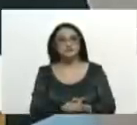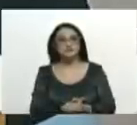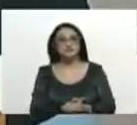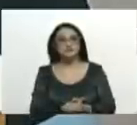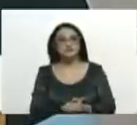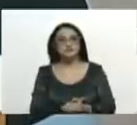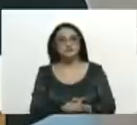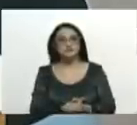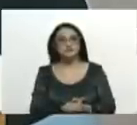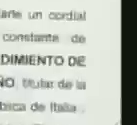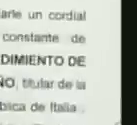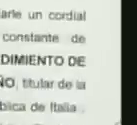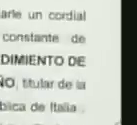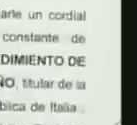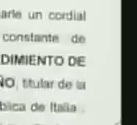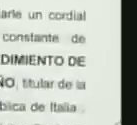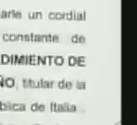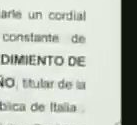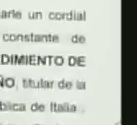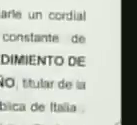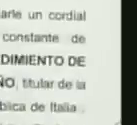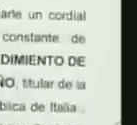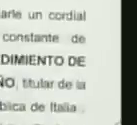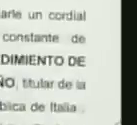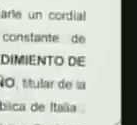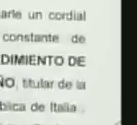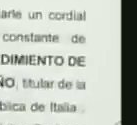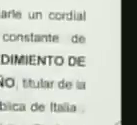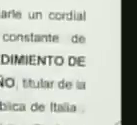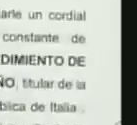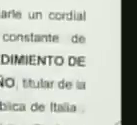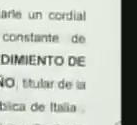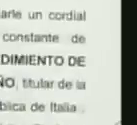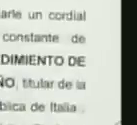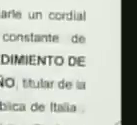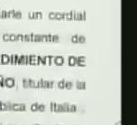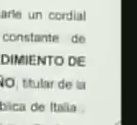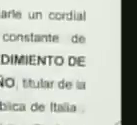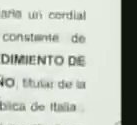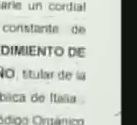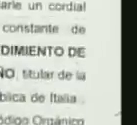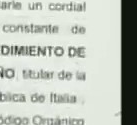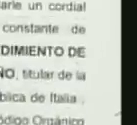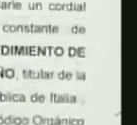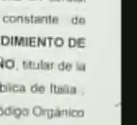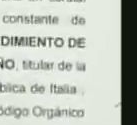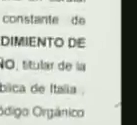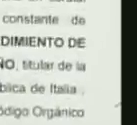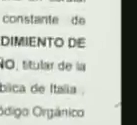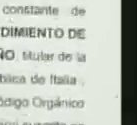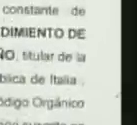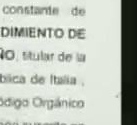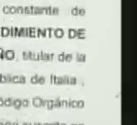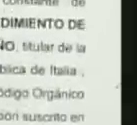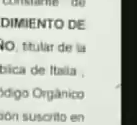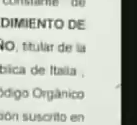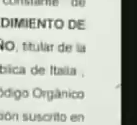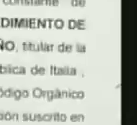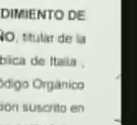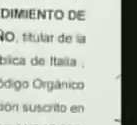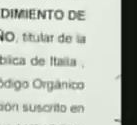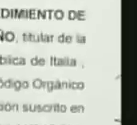Rafael Ramírez verdad público y notorio para todos